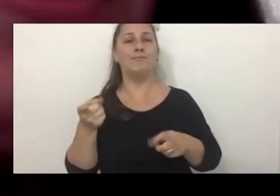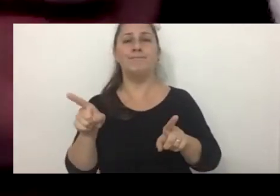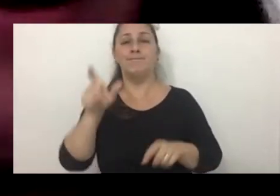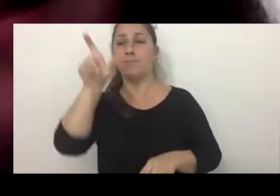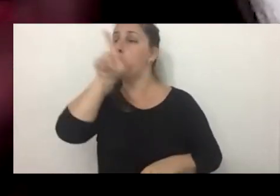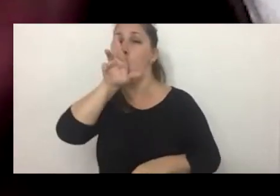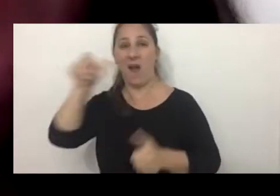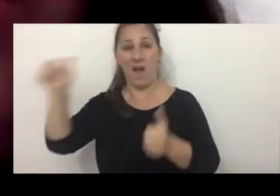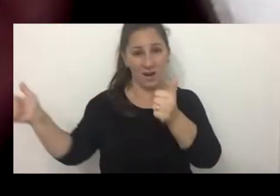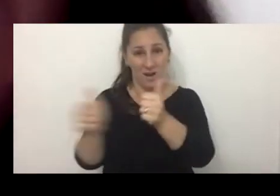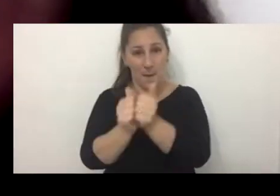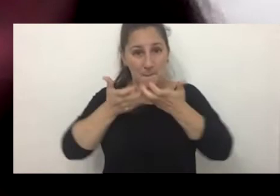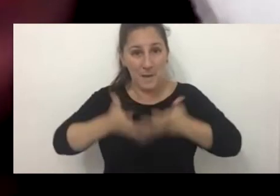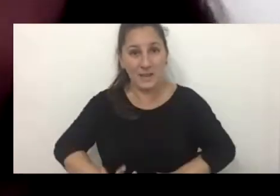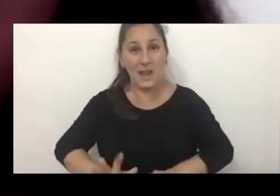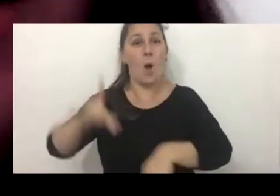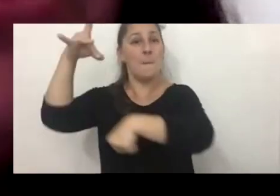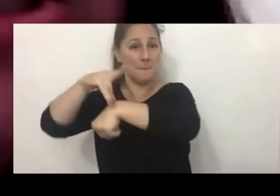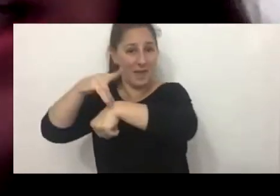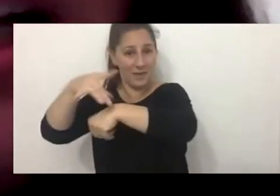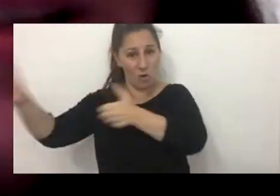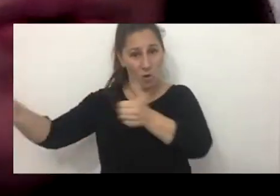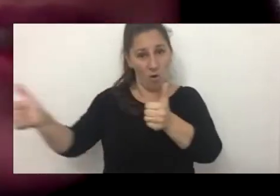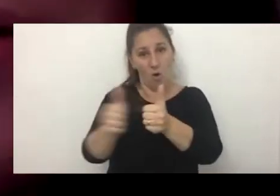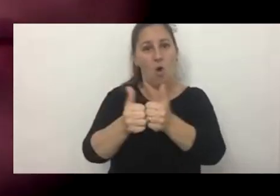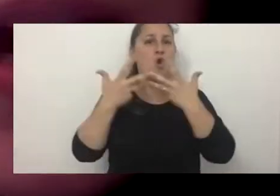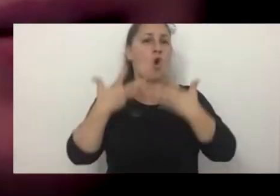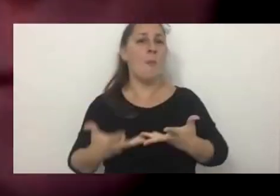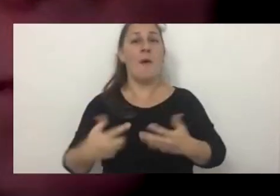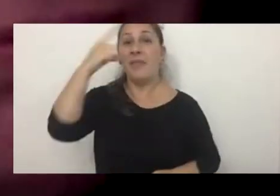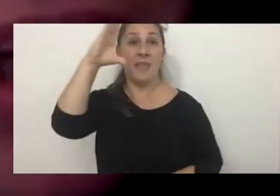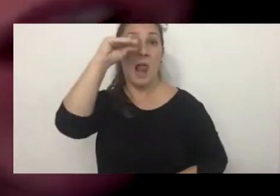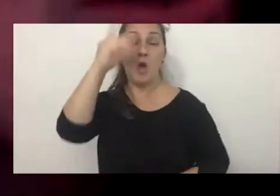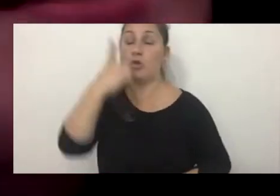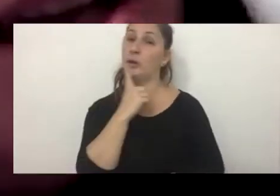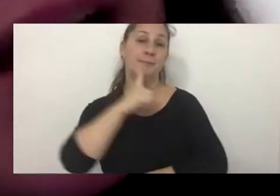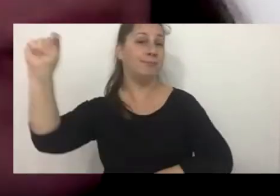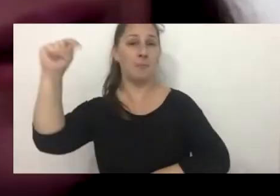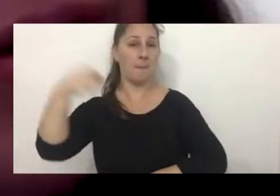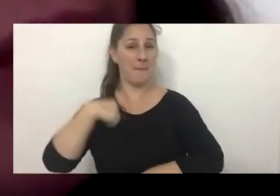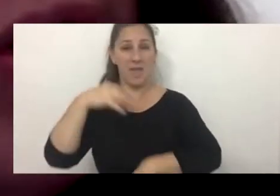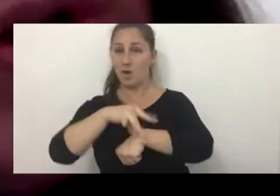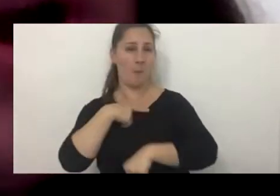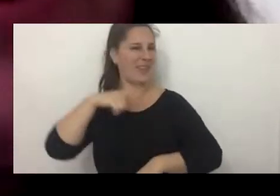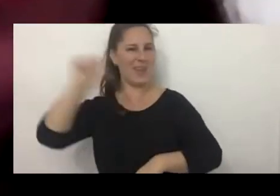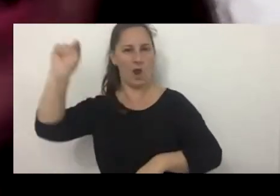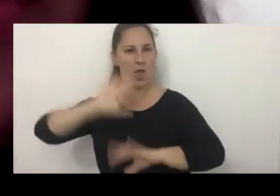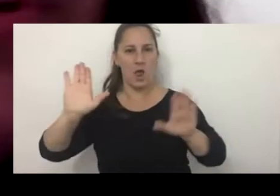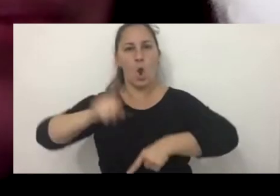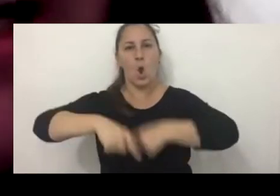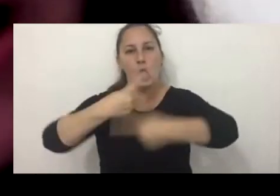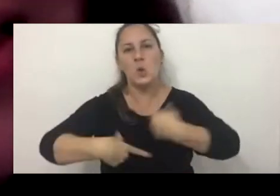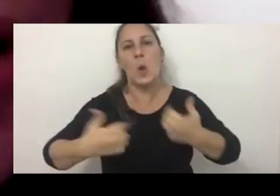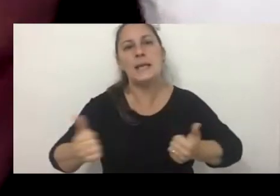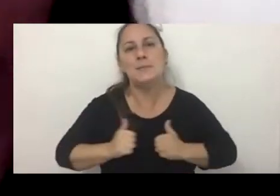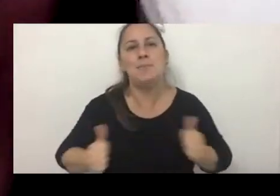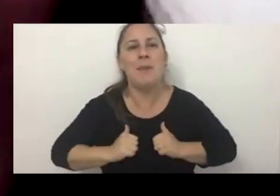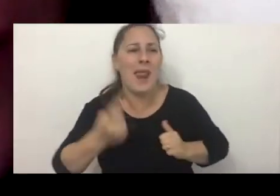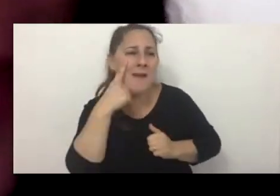y recibir al bebé ahí, y no pretender que se suba a la camilla porque yo voy a estar más cómoda parada. ¿Se